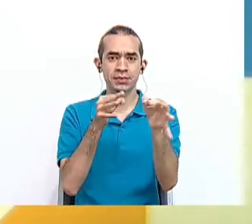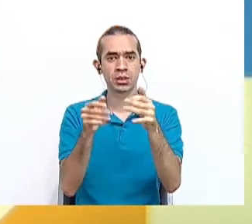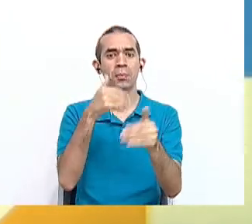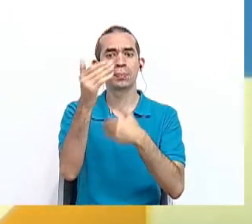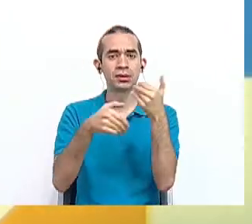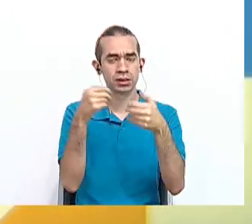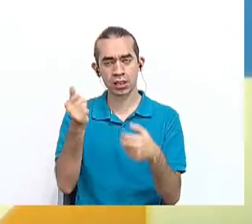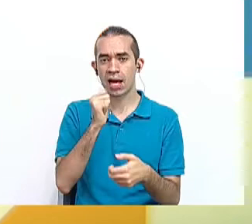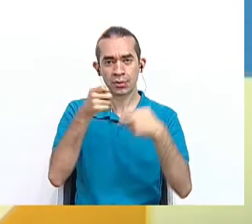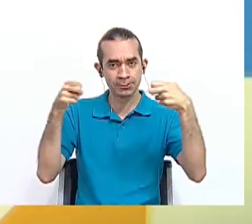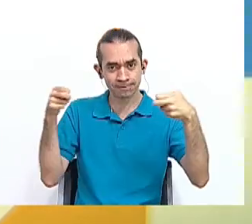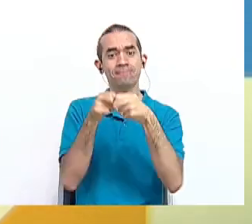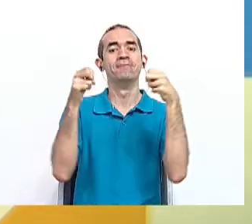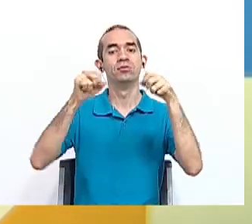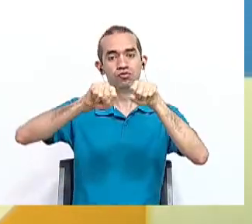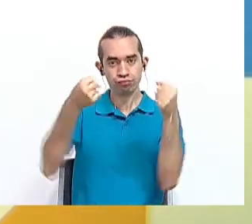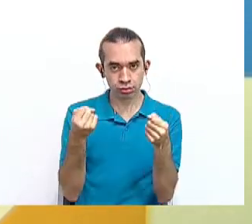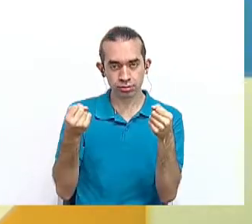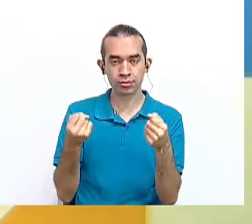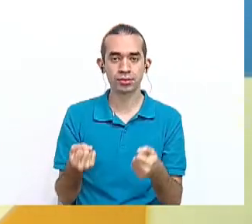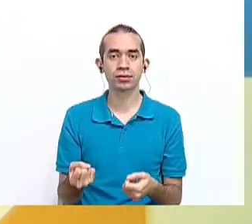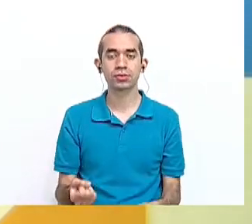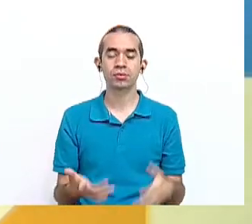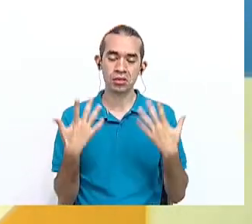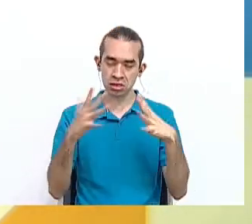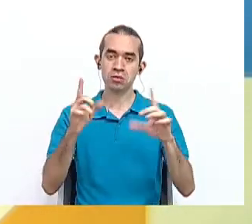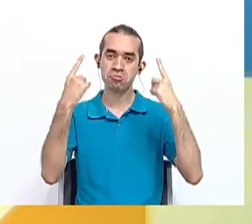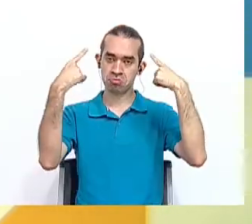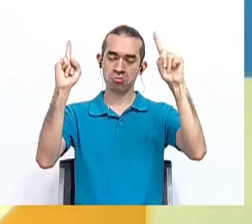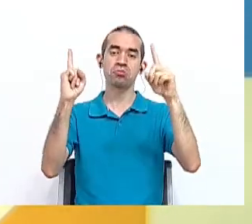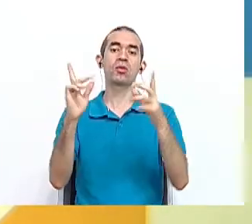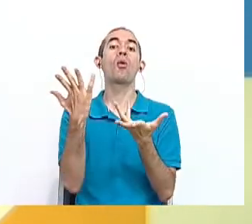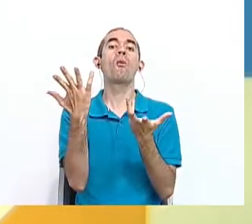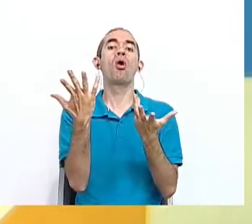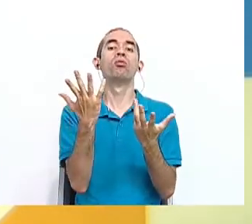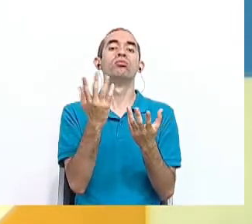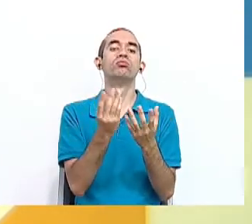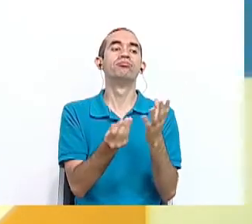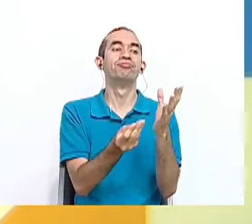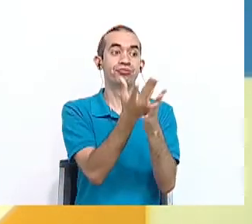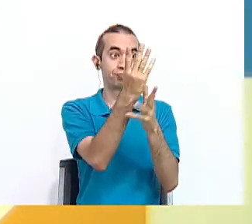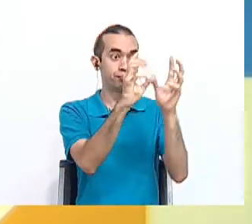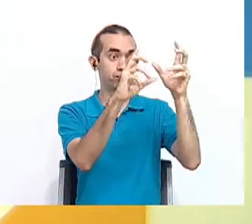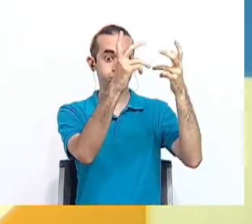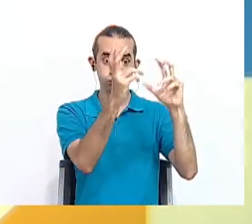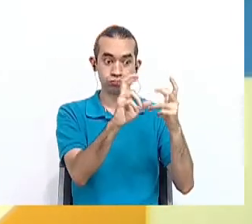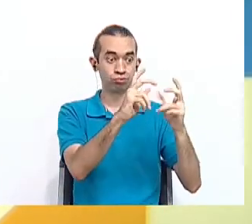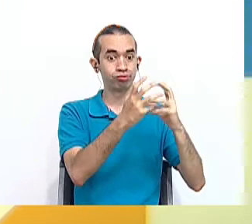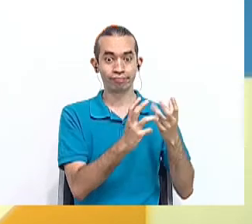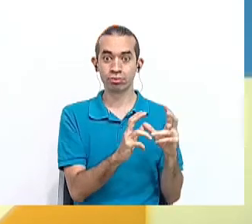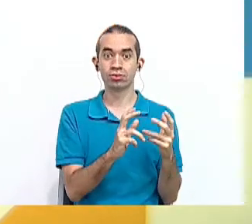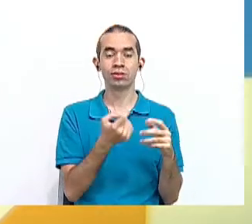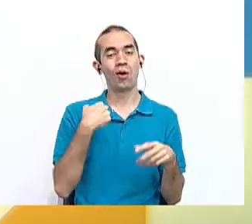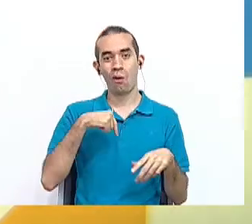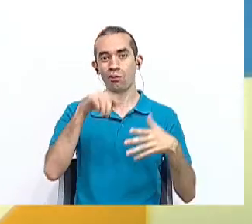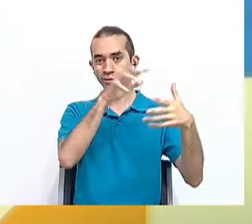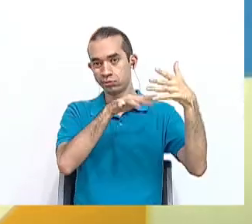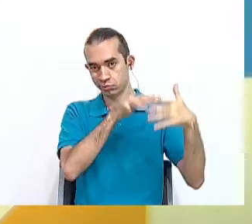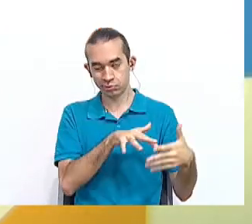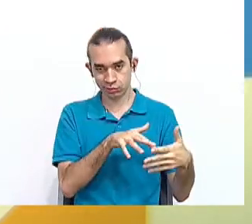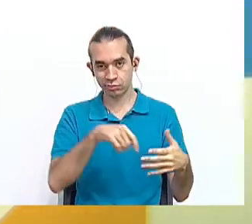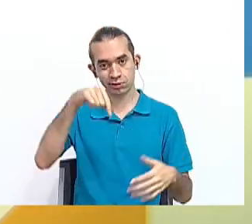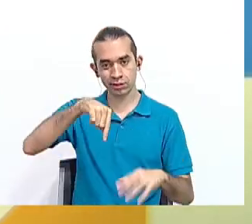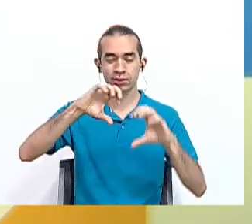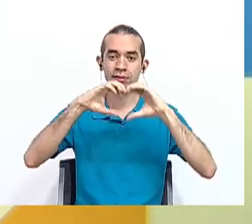proceso de la electrólisis? Y así pudimos observar la formación de más moléculas, que es nuestro objeto de estudio también en